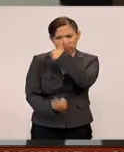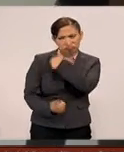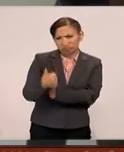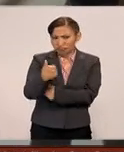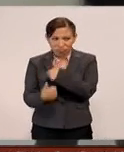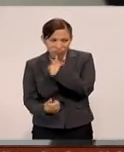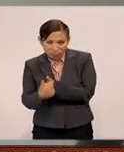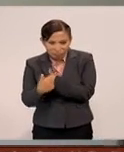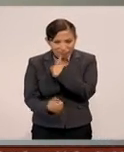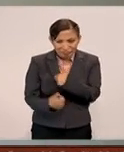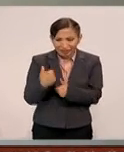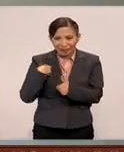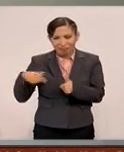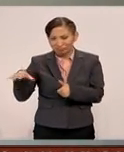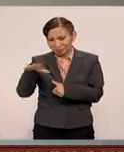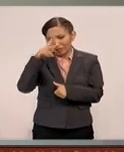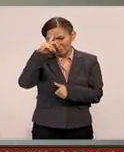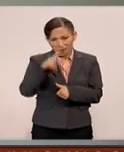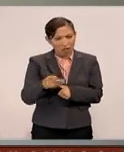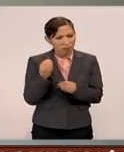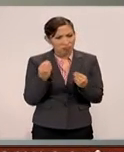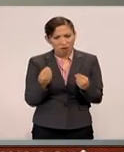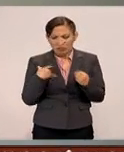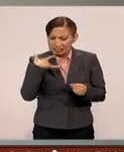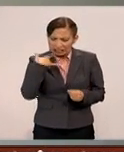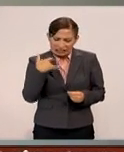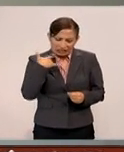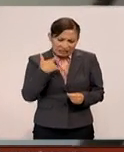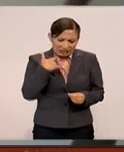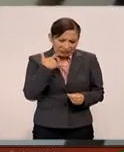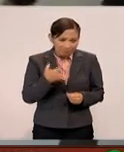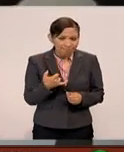competitivos. En México, la verdad, somos muy luchones